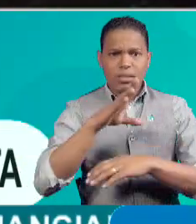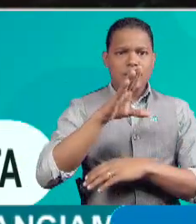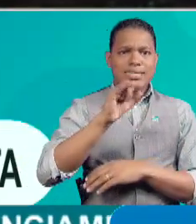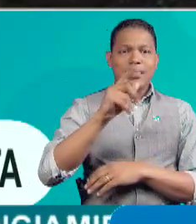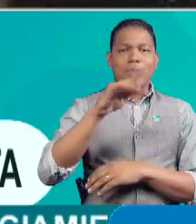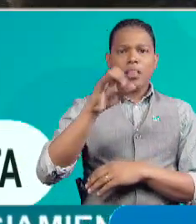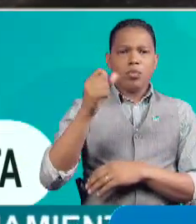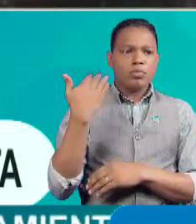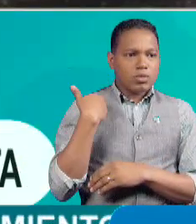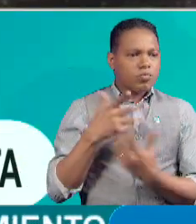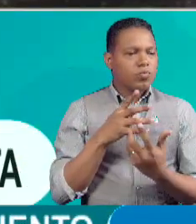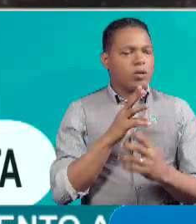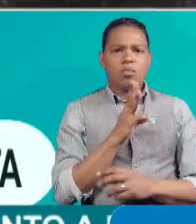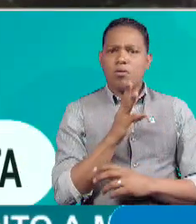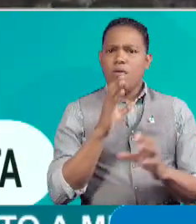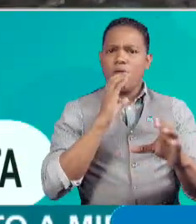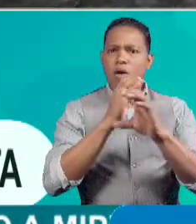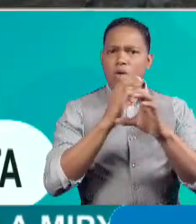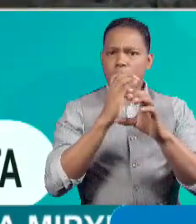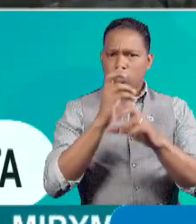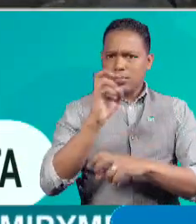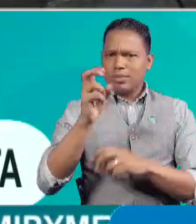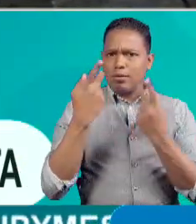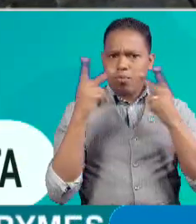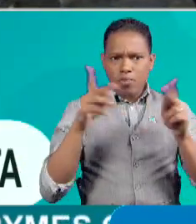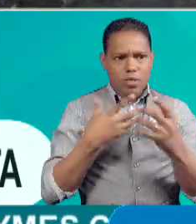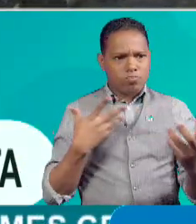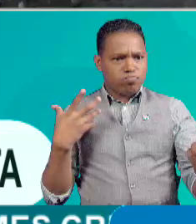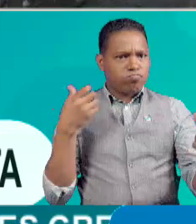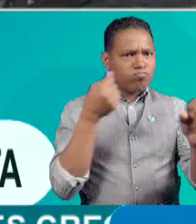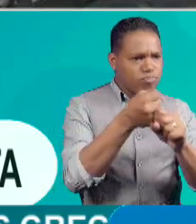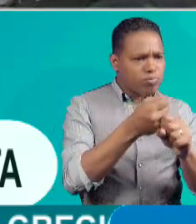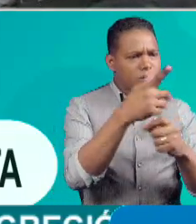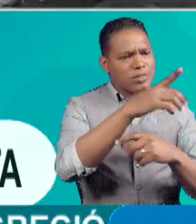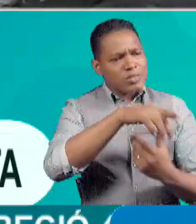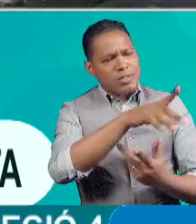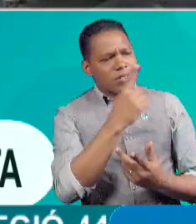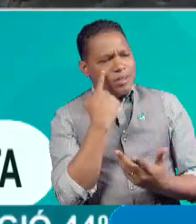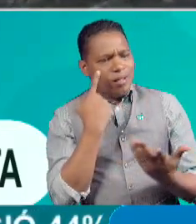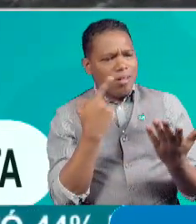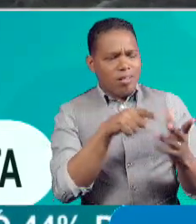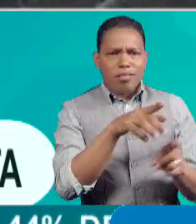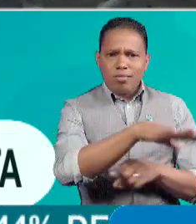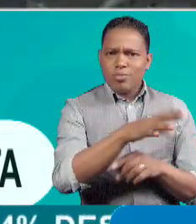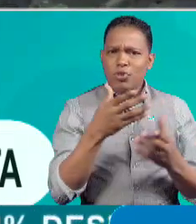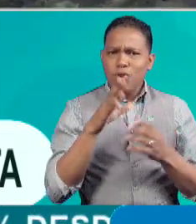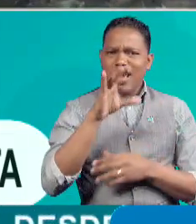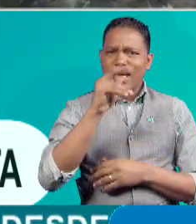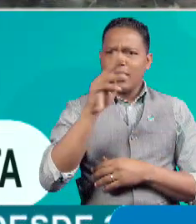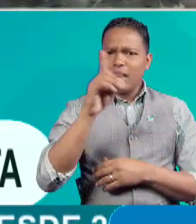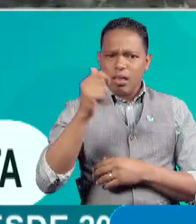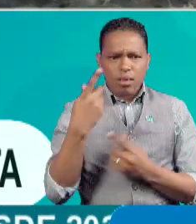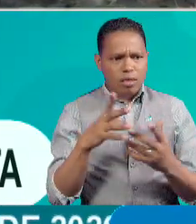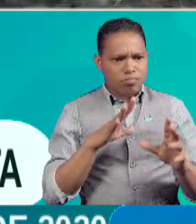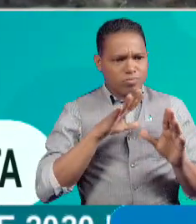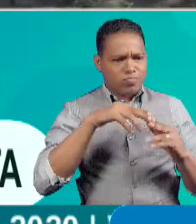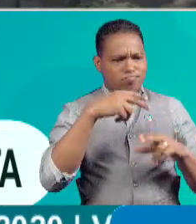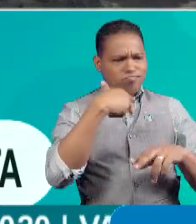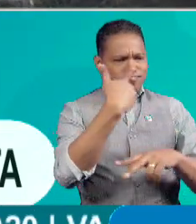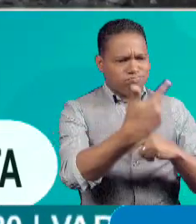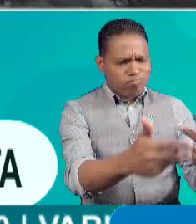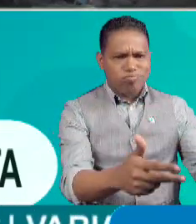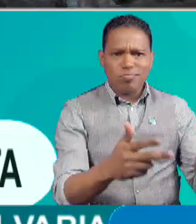guagua del transporte público, que ambos se volcaran hacia esa cañada que están viendo en pantalla.